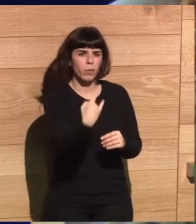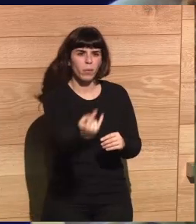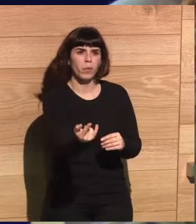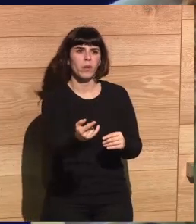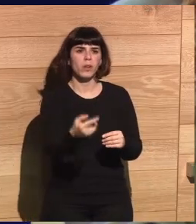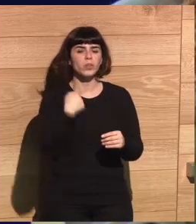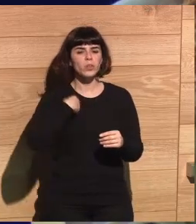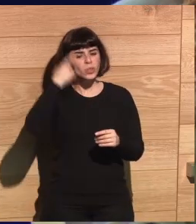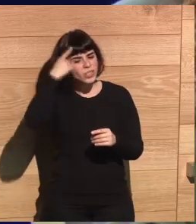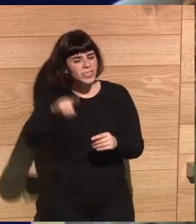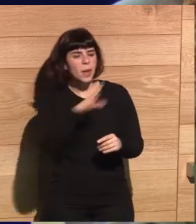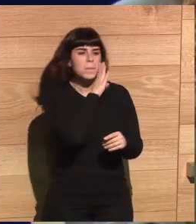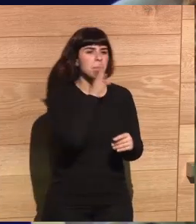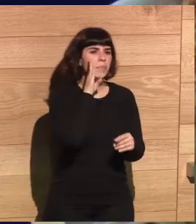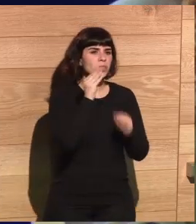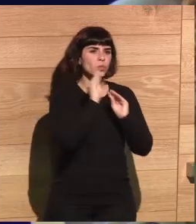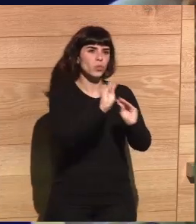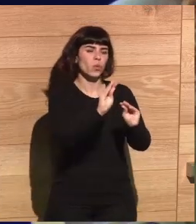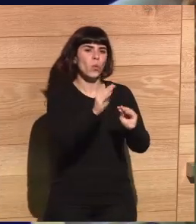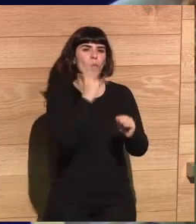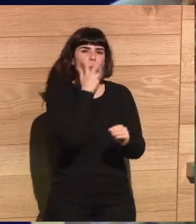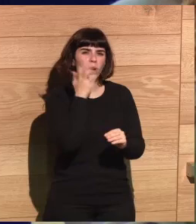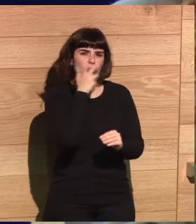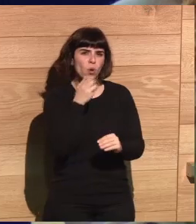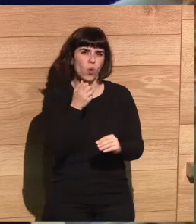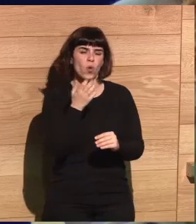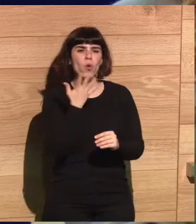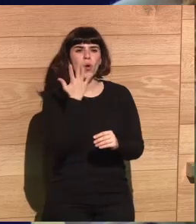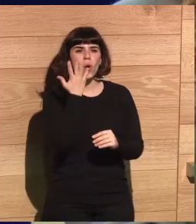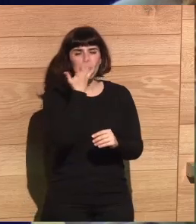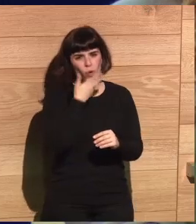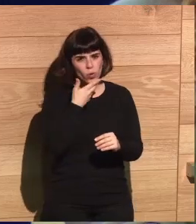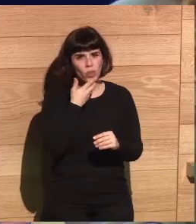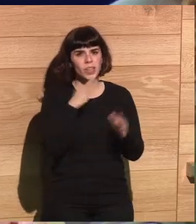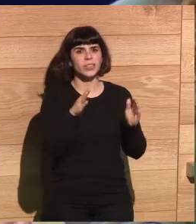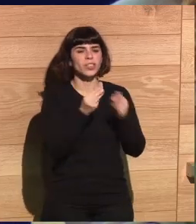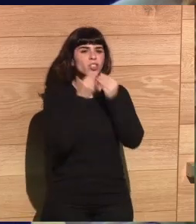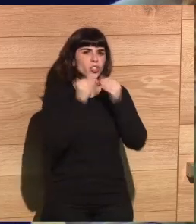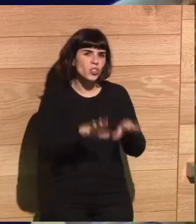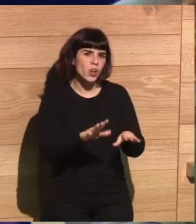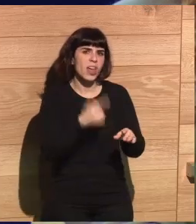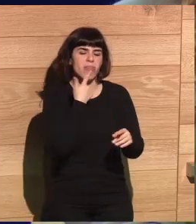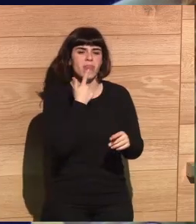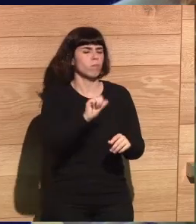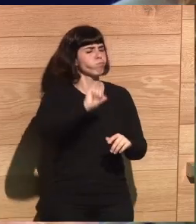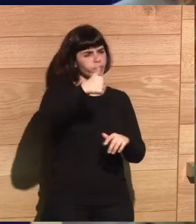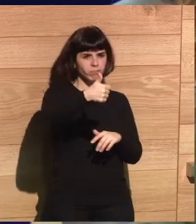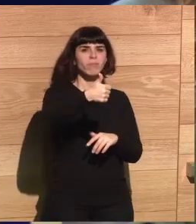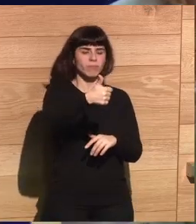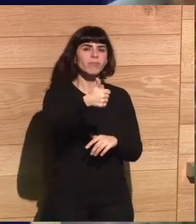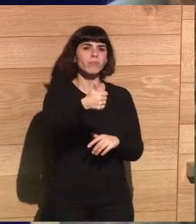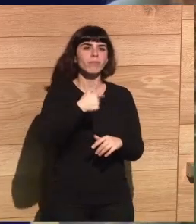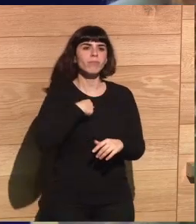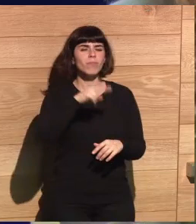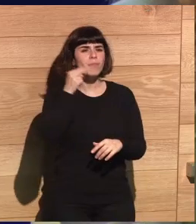al menos su madre, creo que Maite también, conocen el cuento y que han dado el aprobado a la historia, porque me daba mucho miedo contar la historia de